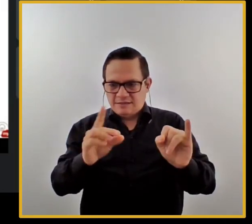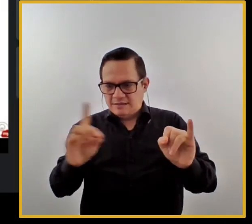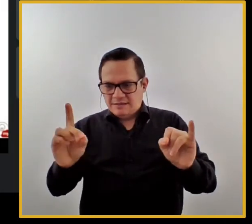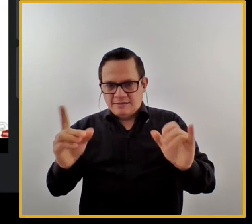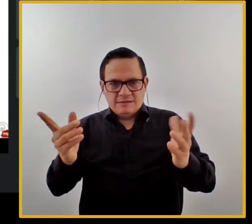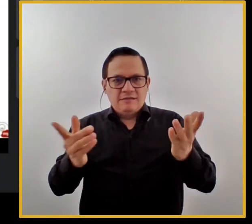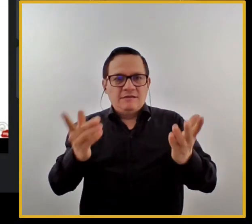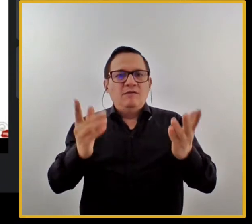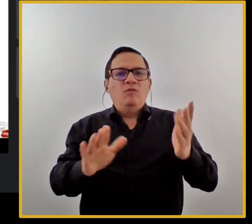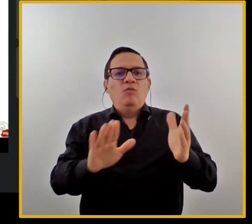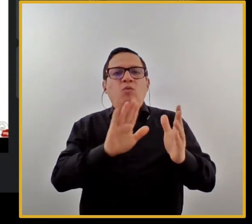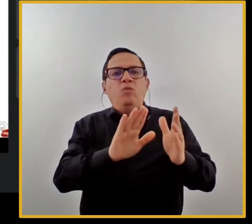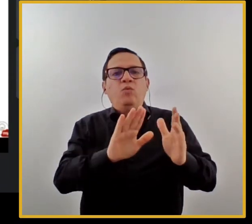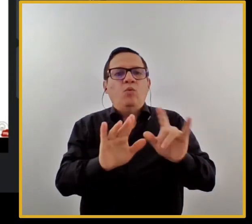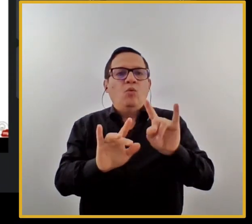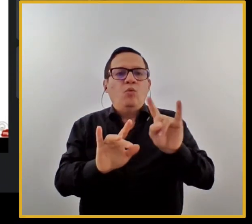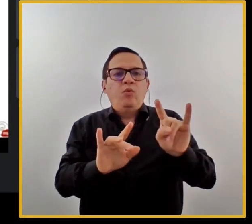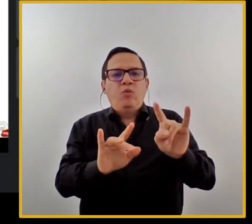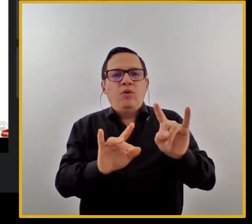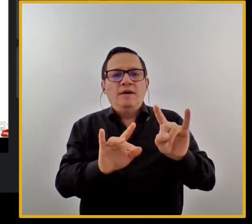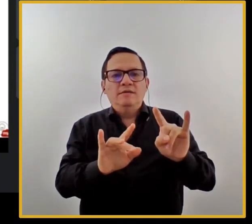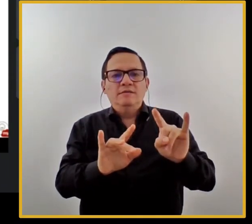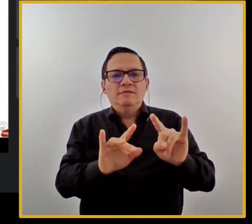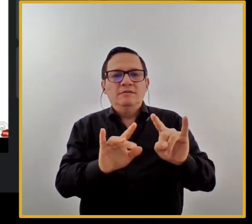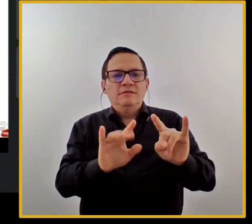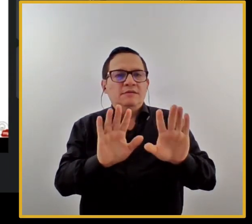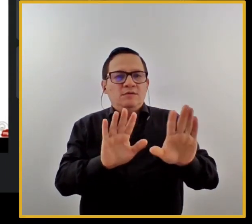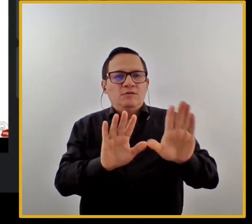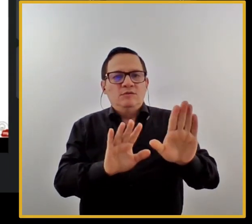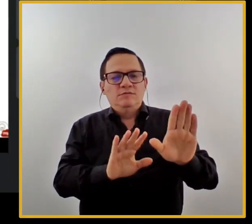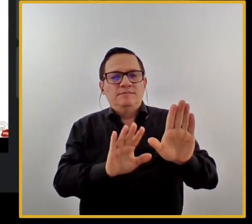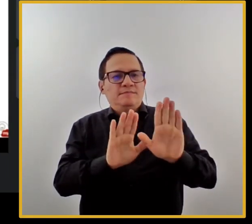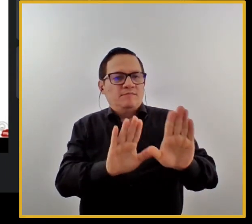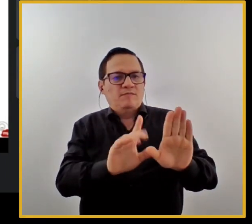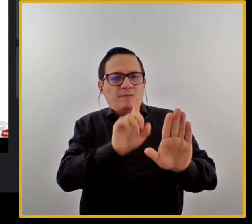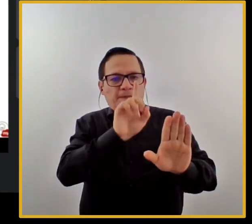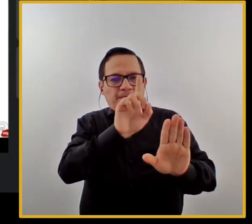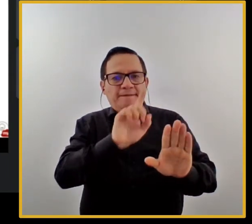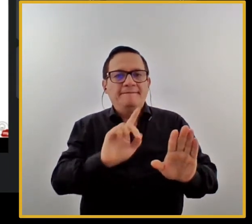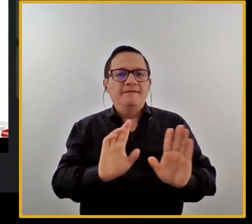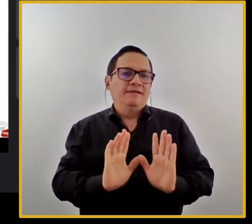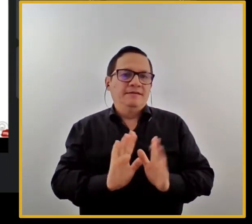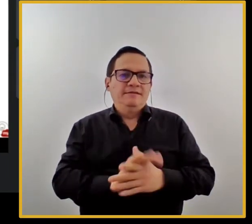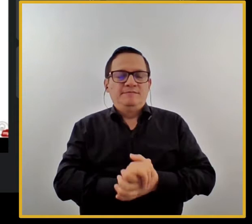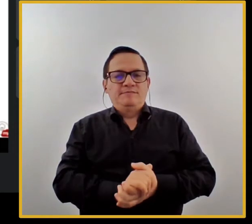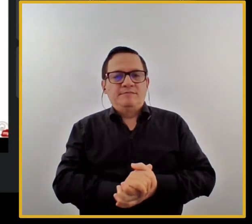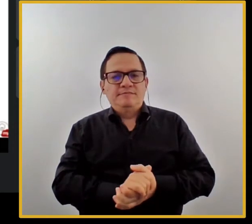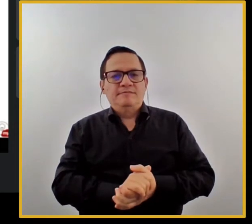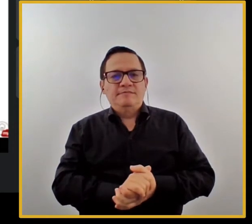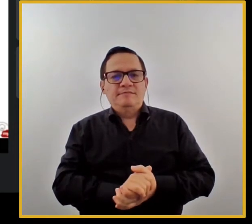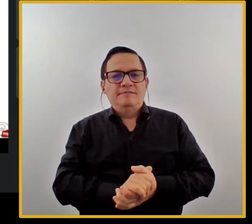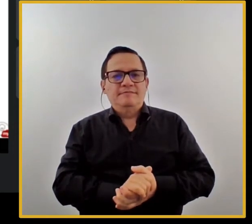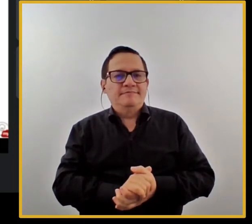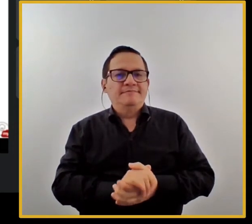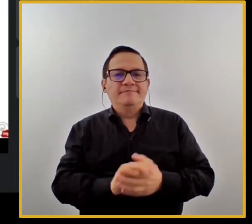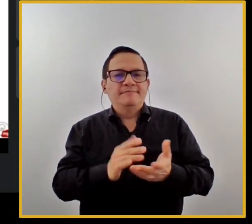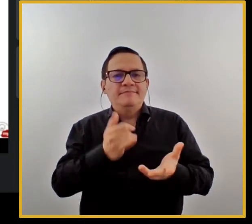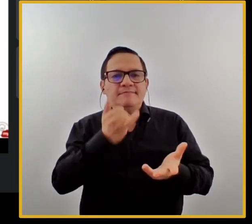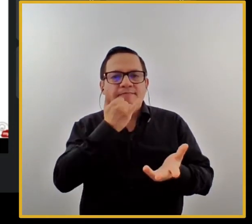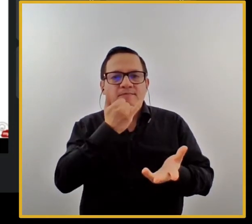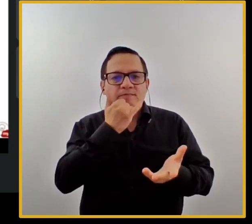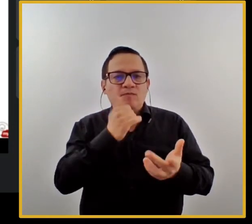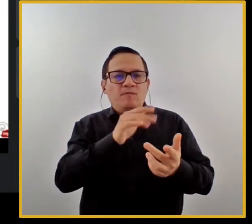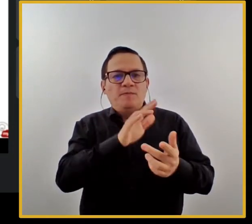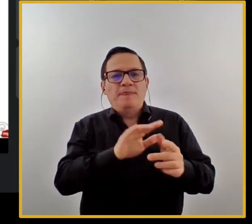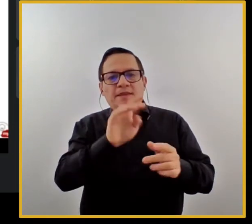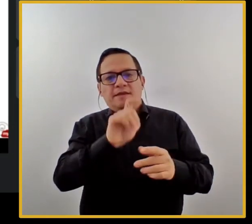se deja la U a un lado, ¿sí? Que queda acá la U a un lado, ¿cierto? ¿Sí? Y las X